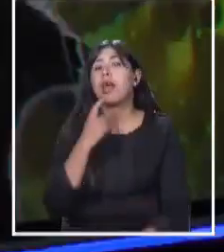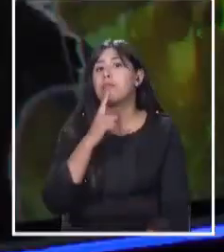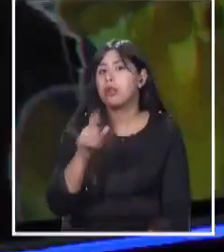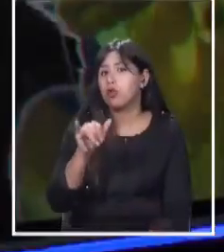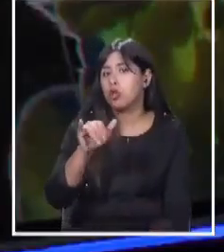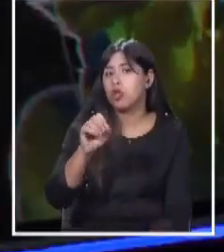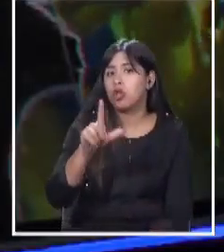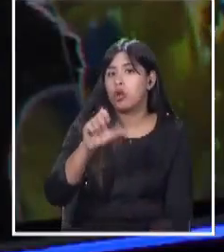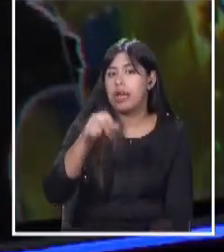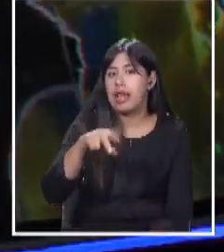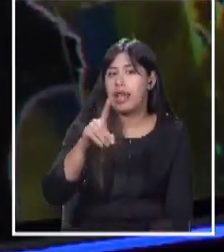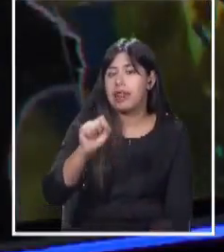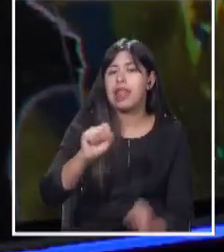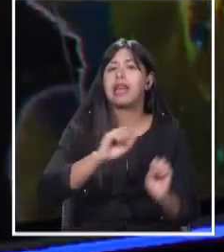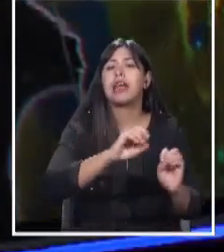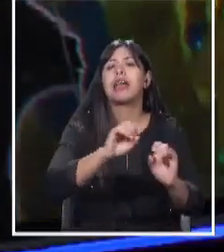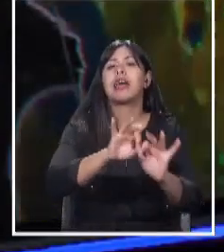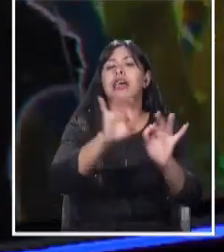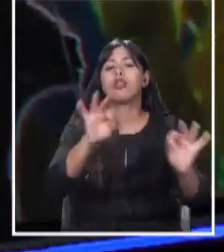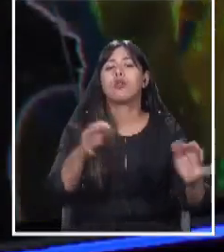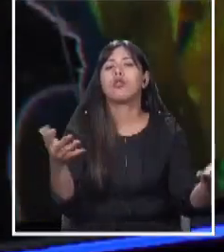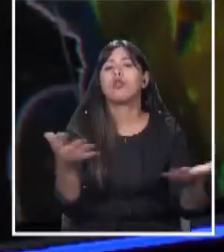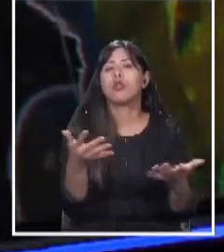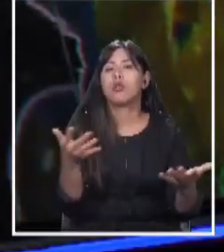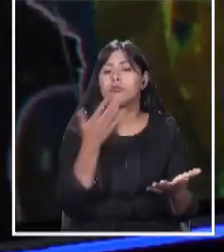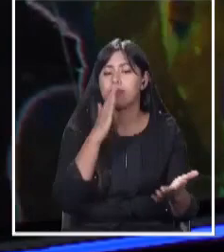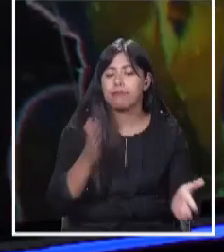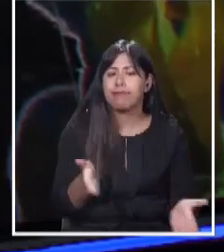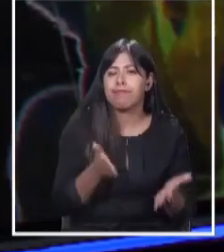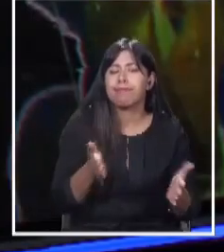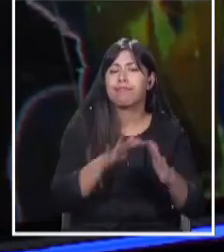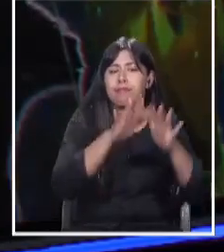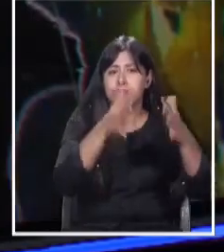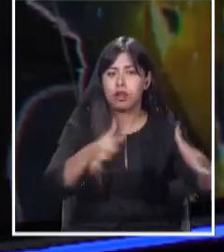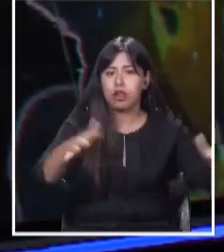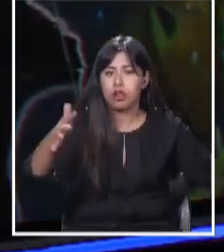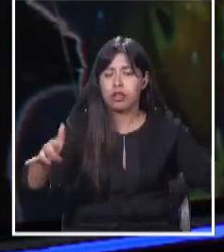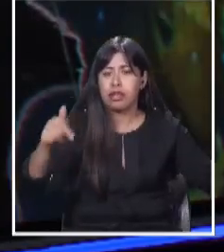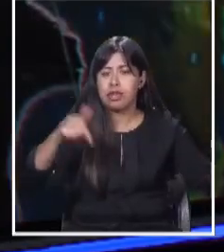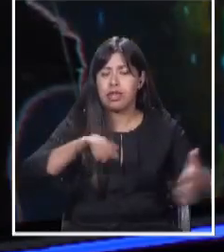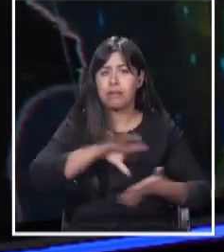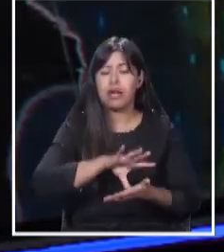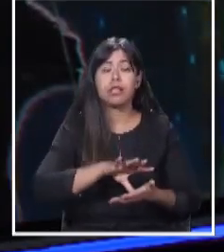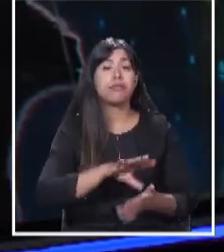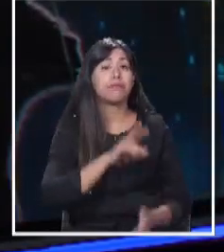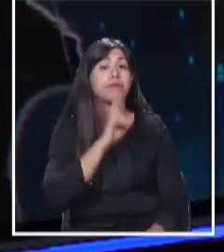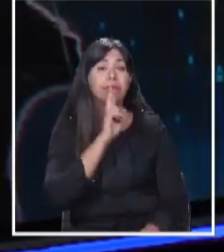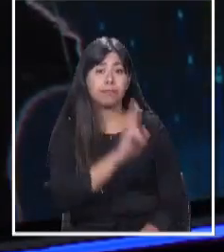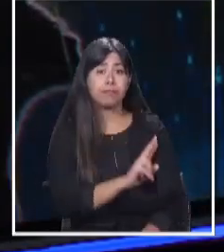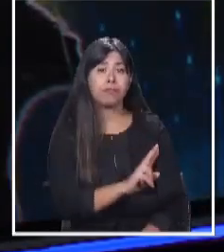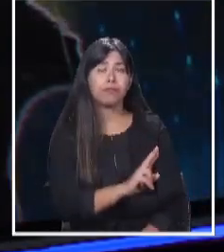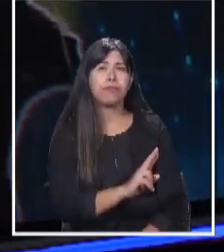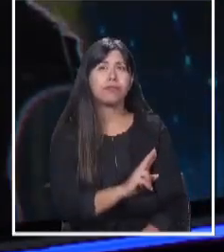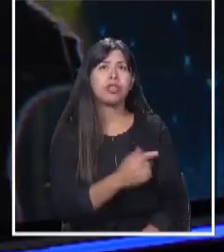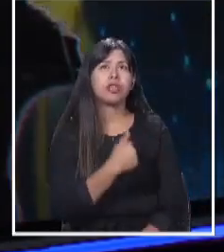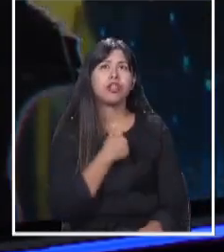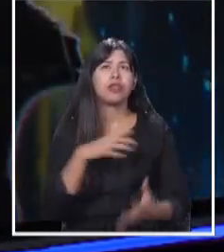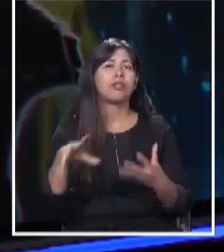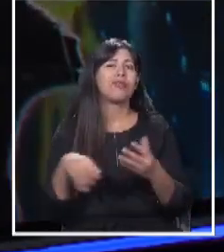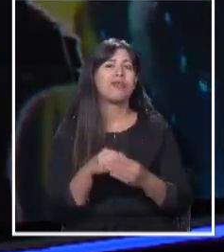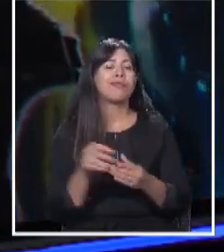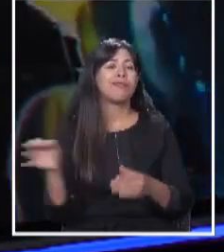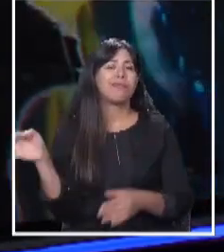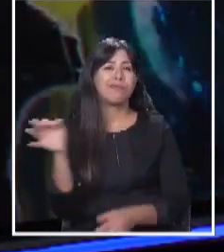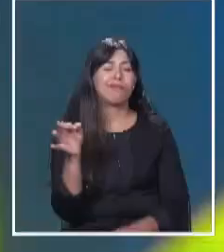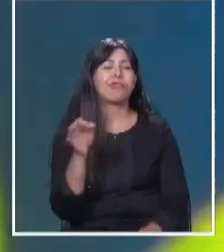lo has dicho, pero ¿algún consejo más respecto de cómo fomentamos la educación marina oceánica en este país? Me voy a agarrar un poco de las